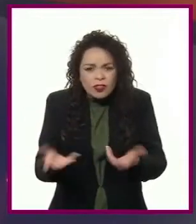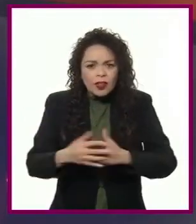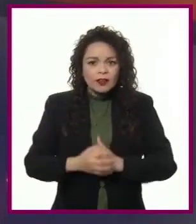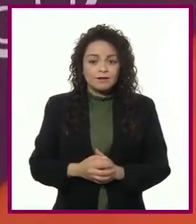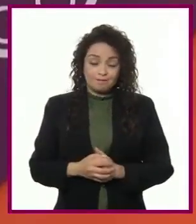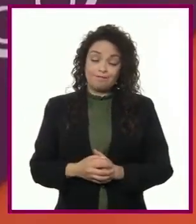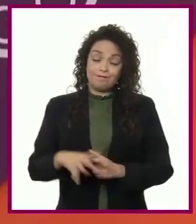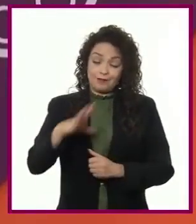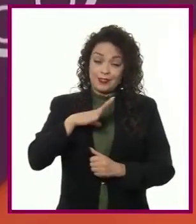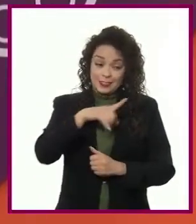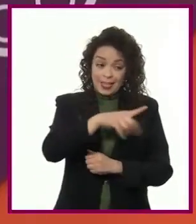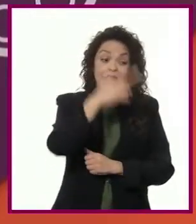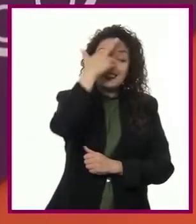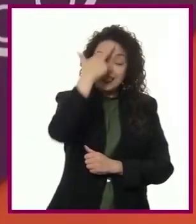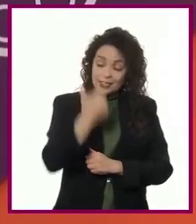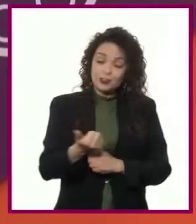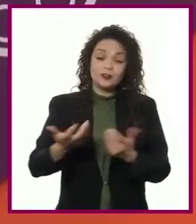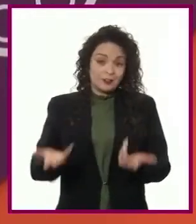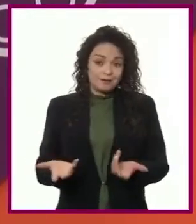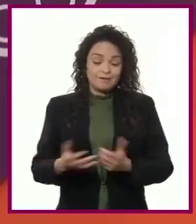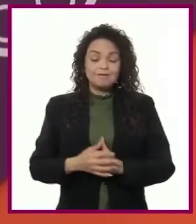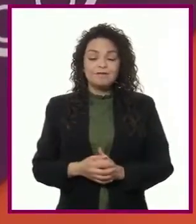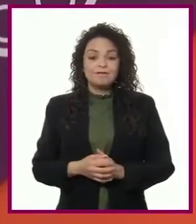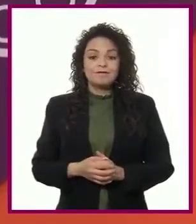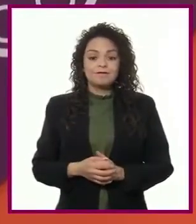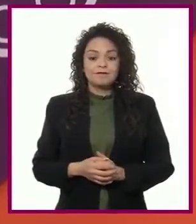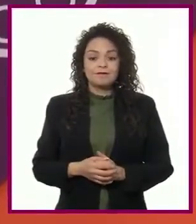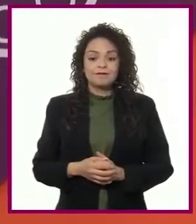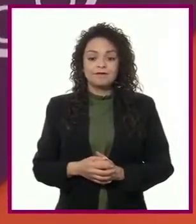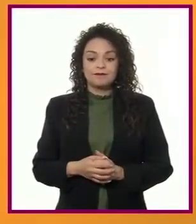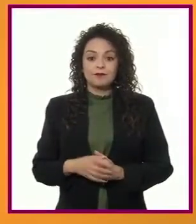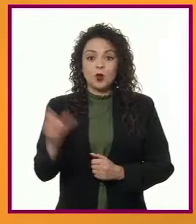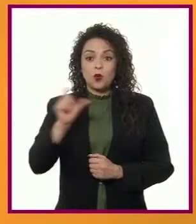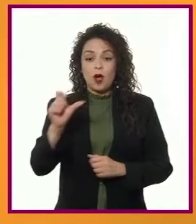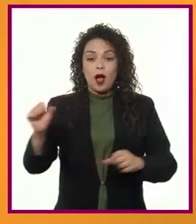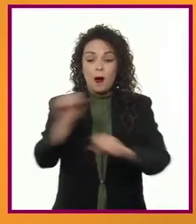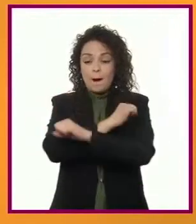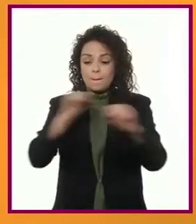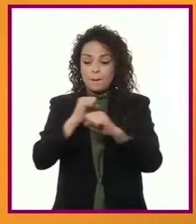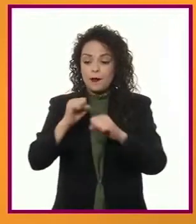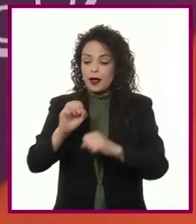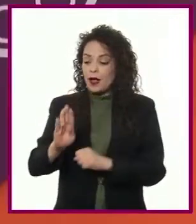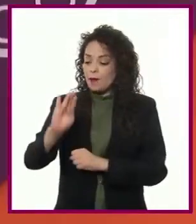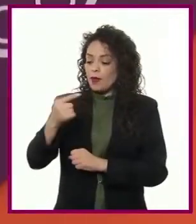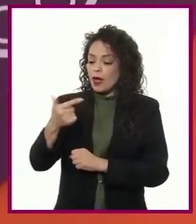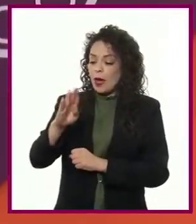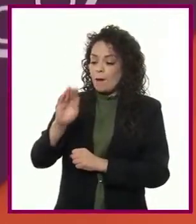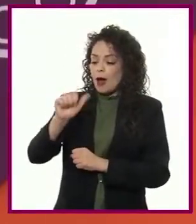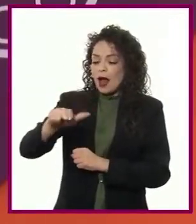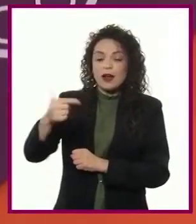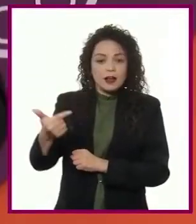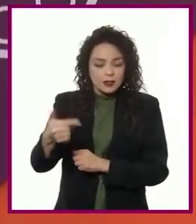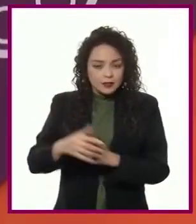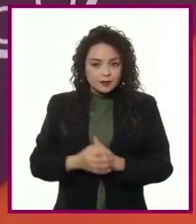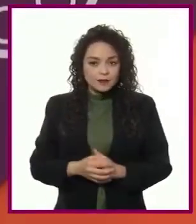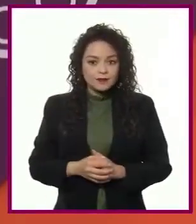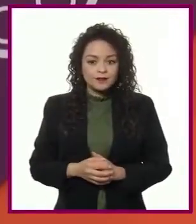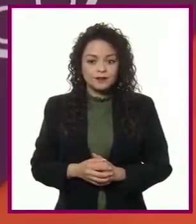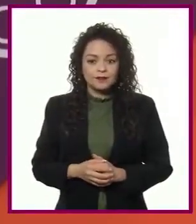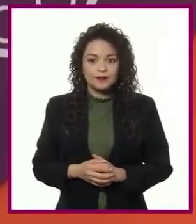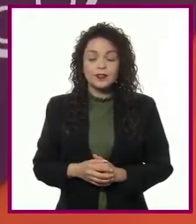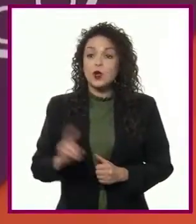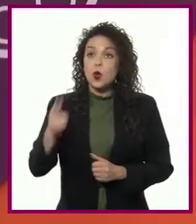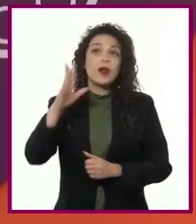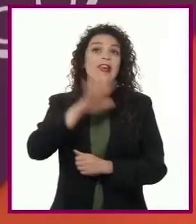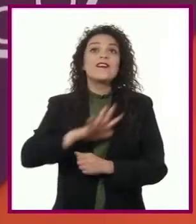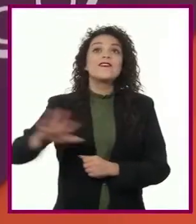Tienes mucha razón. Pues bien, después del Big Bang, o de lo que todos conocemos como la Gran Explosión, el